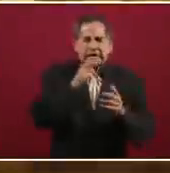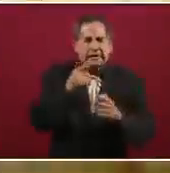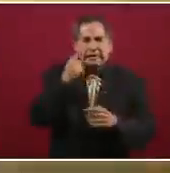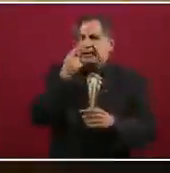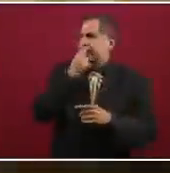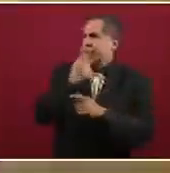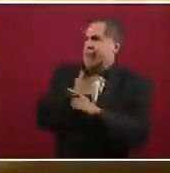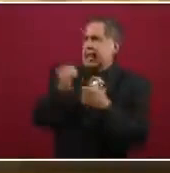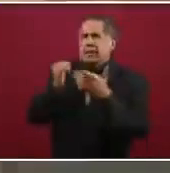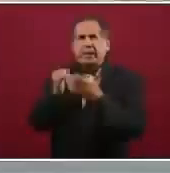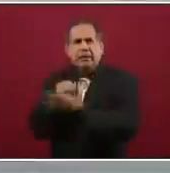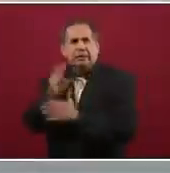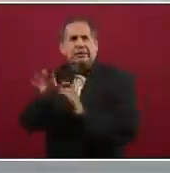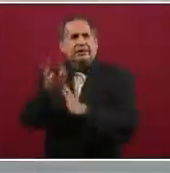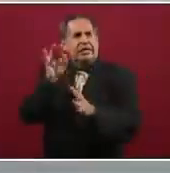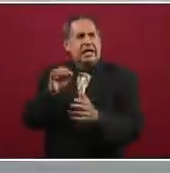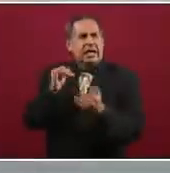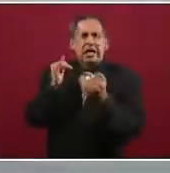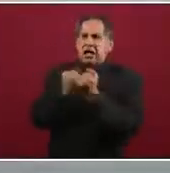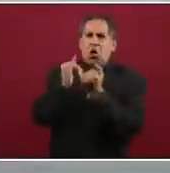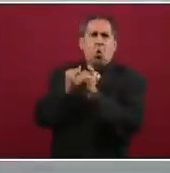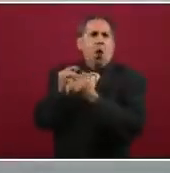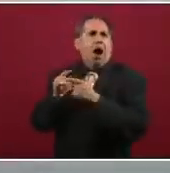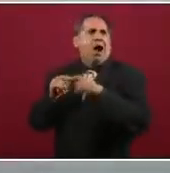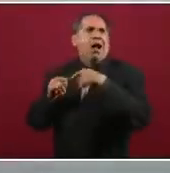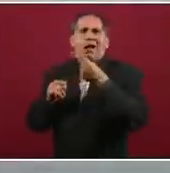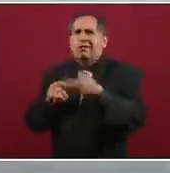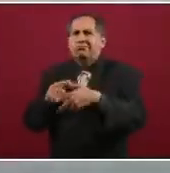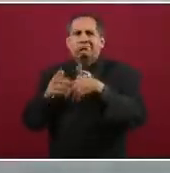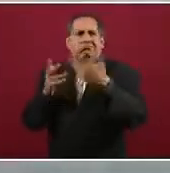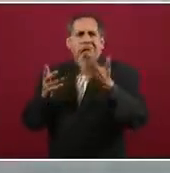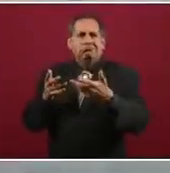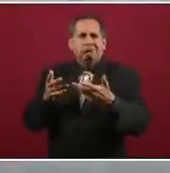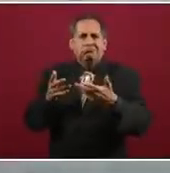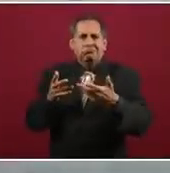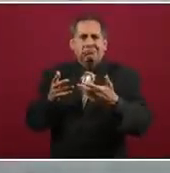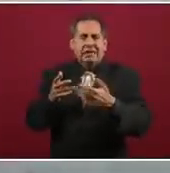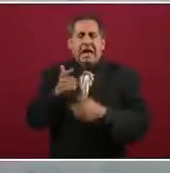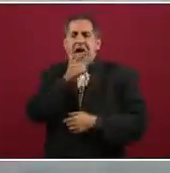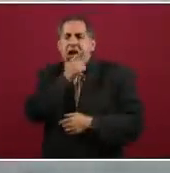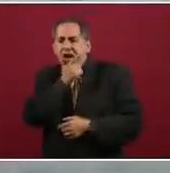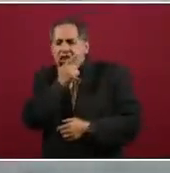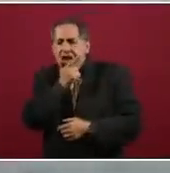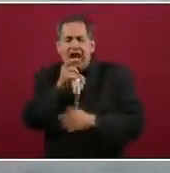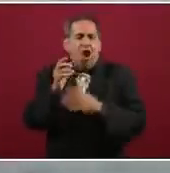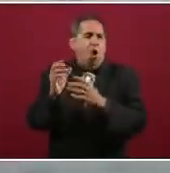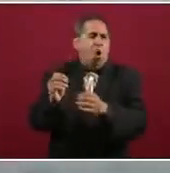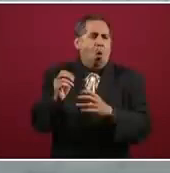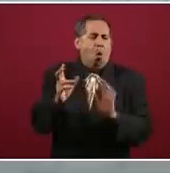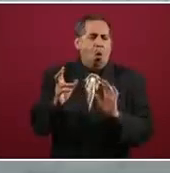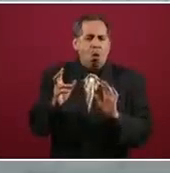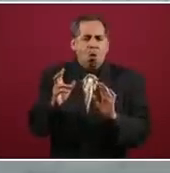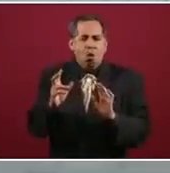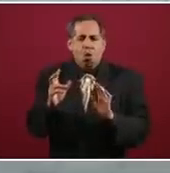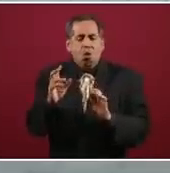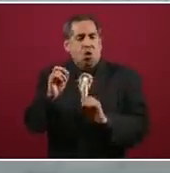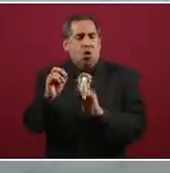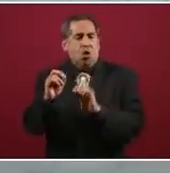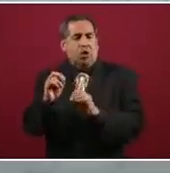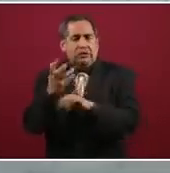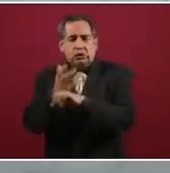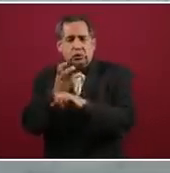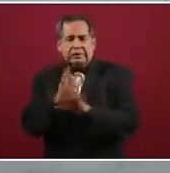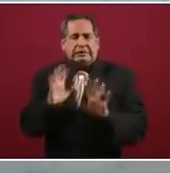democracia al estilo más avanzado de Inglaterra o, por ejemplo, o de